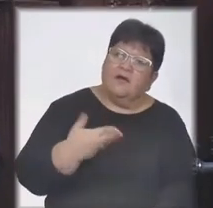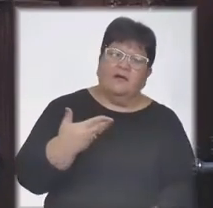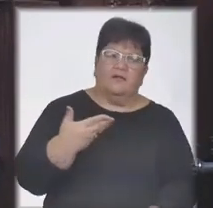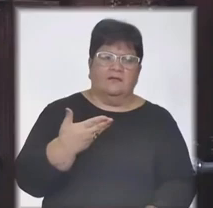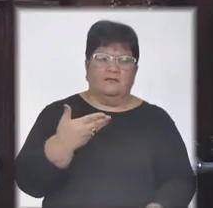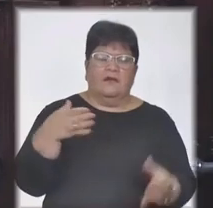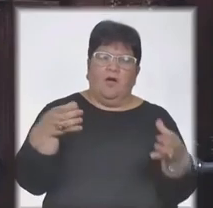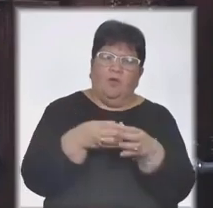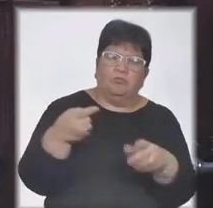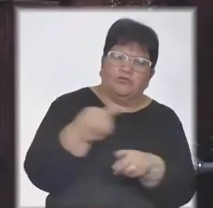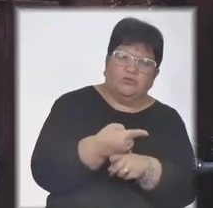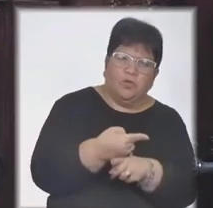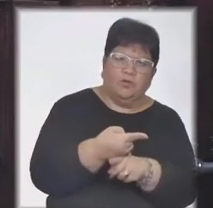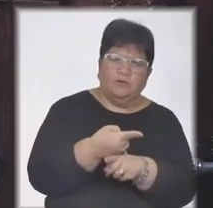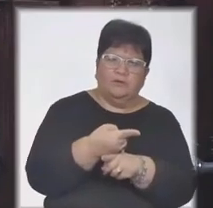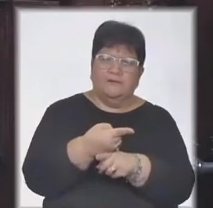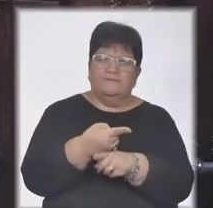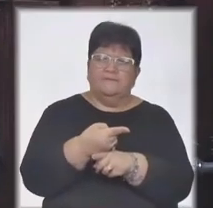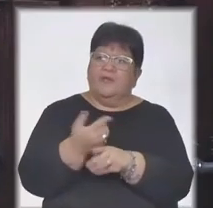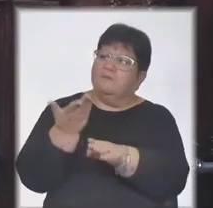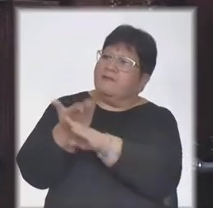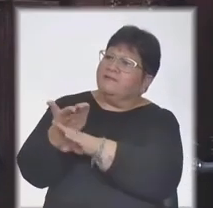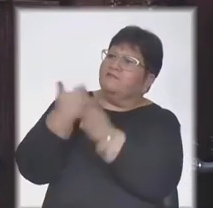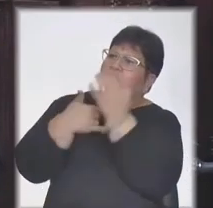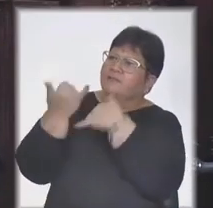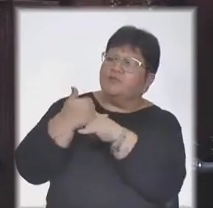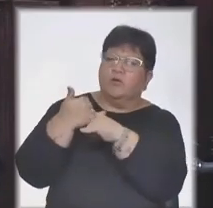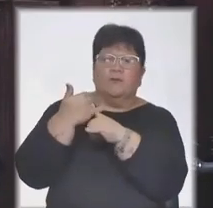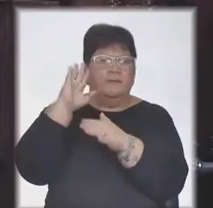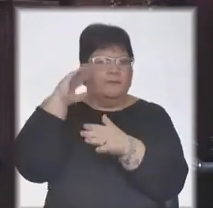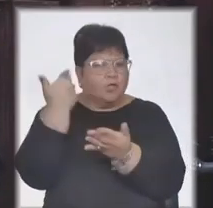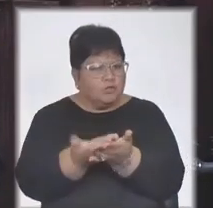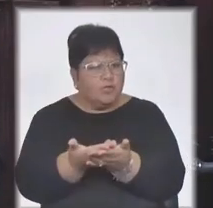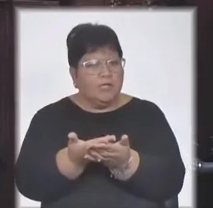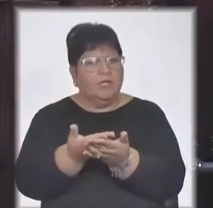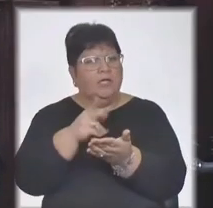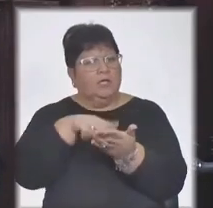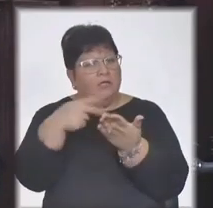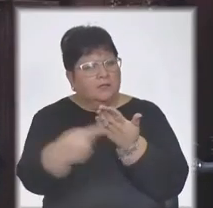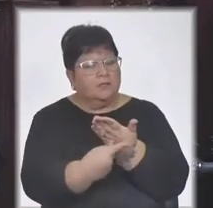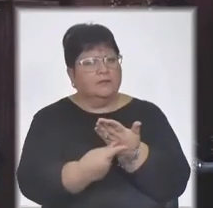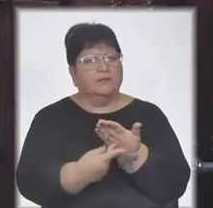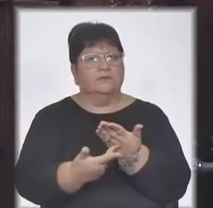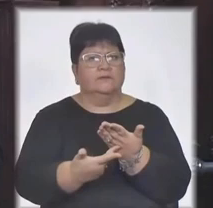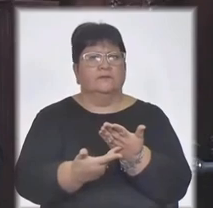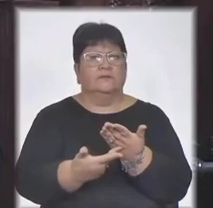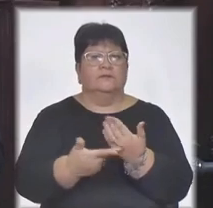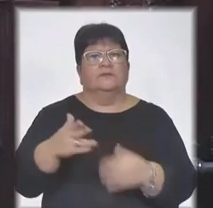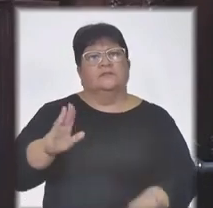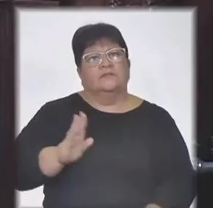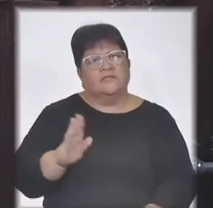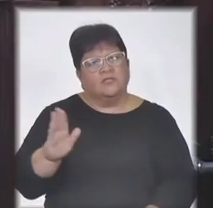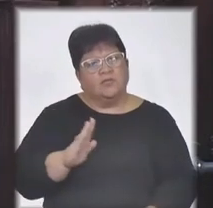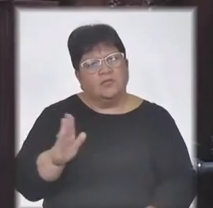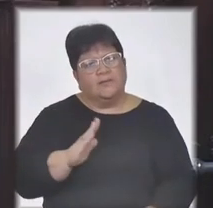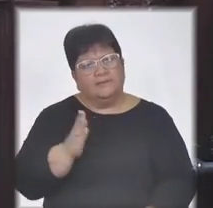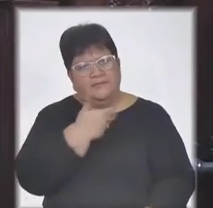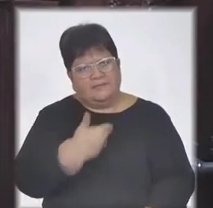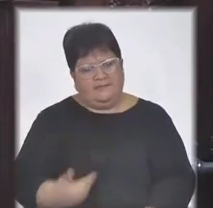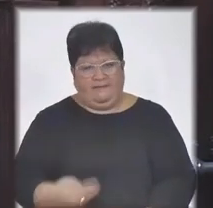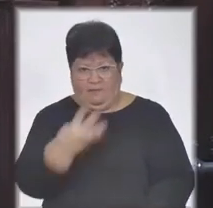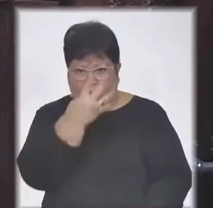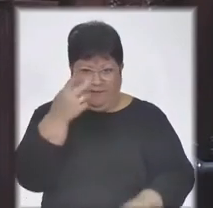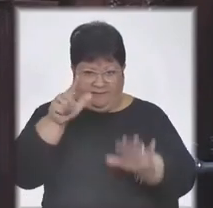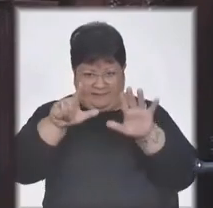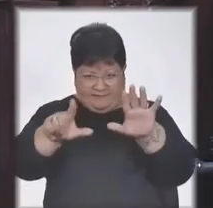oposición es pedir información, presentar y preguntar proyectos. Señora presidenta, de los 47 proyectos que